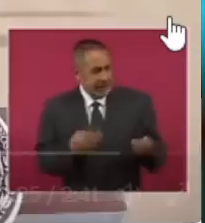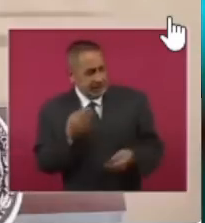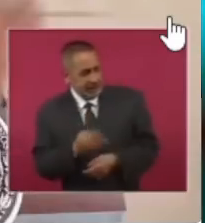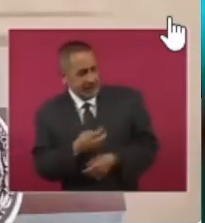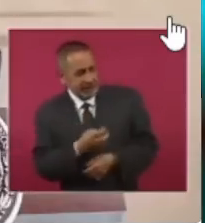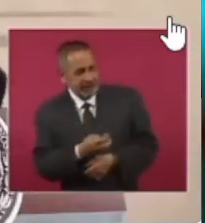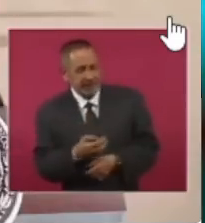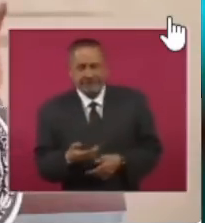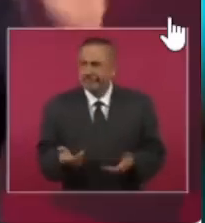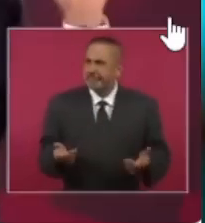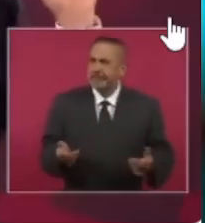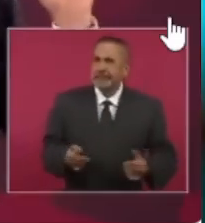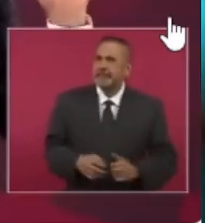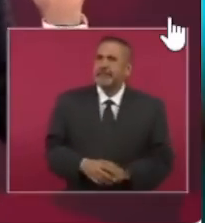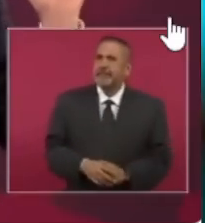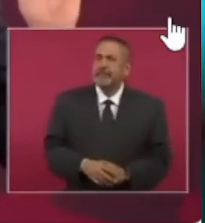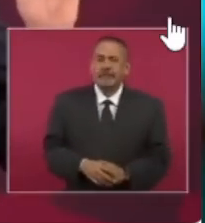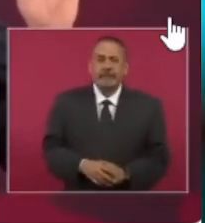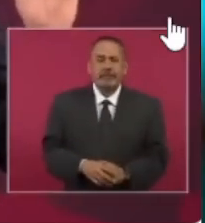como